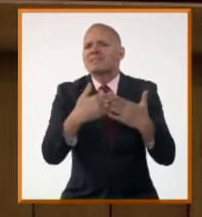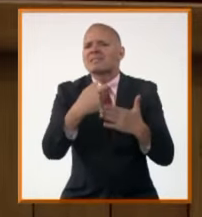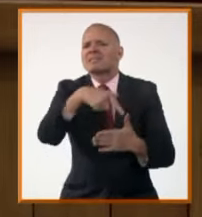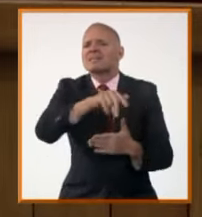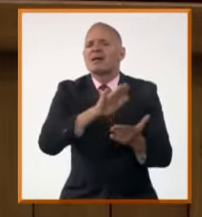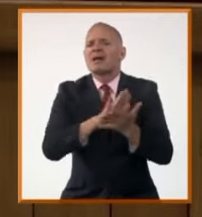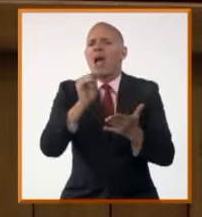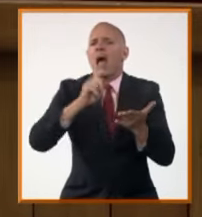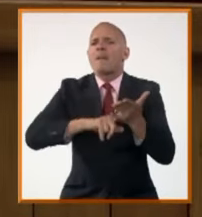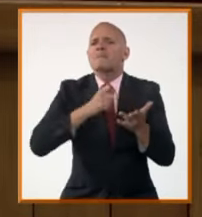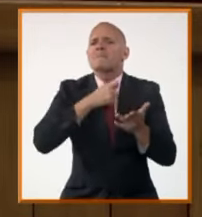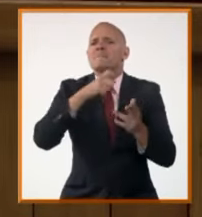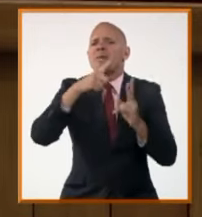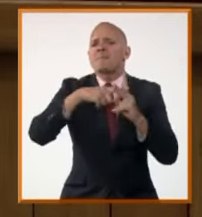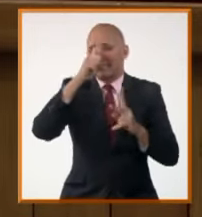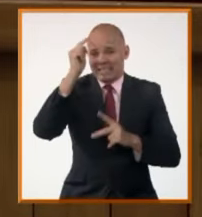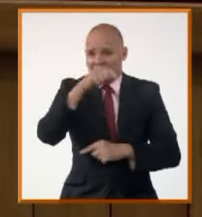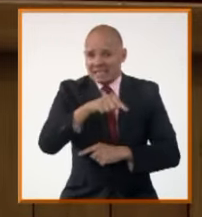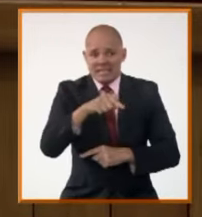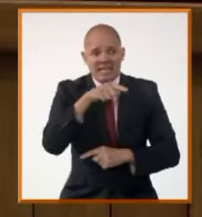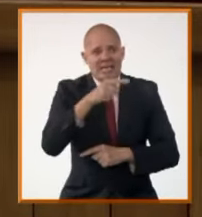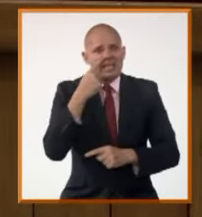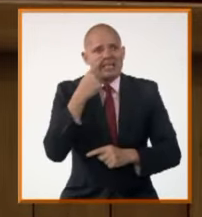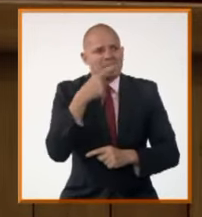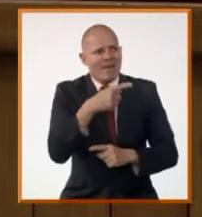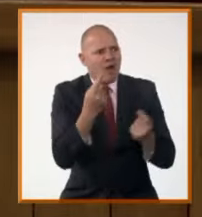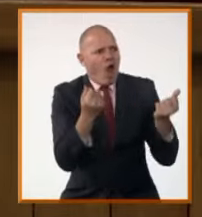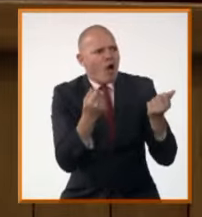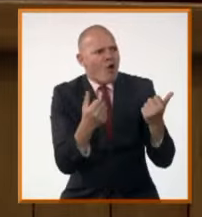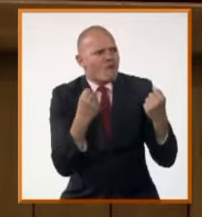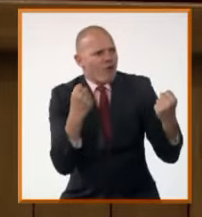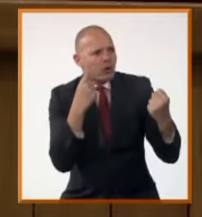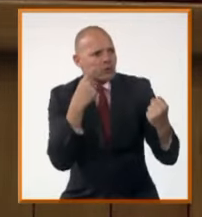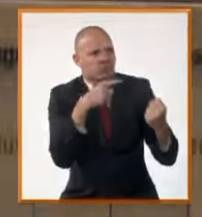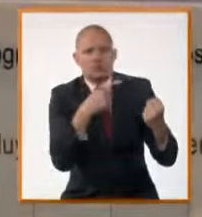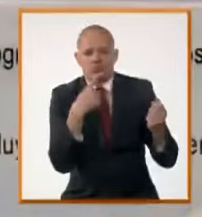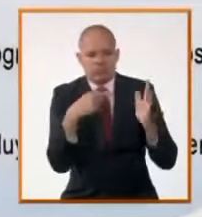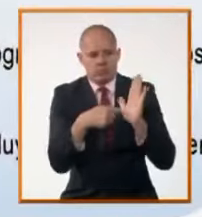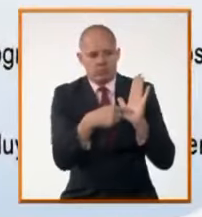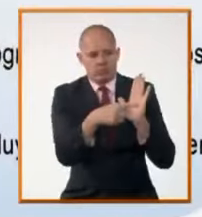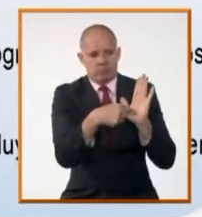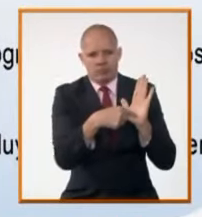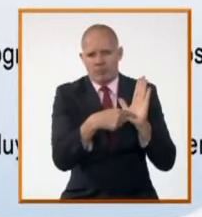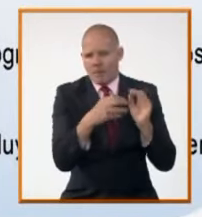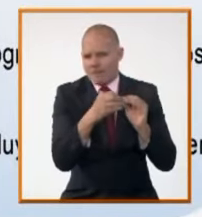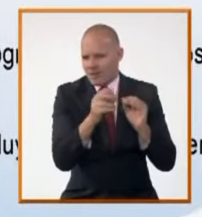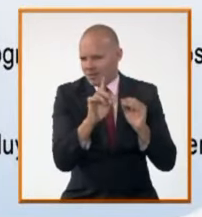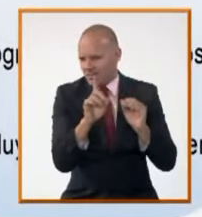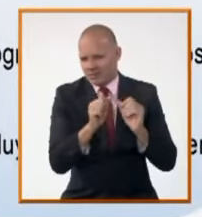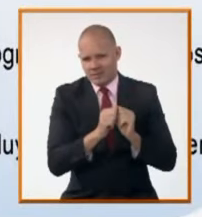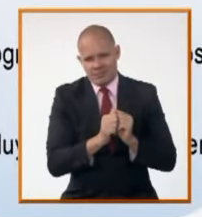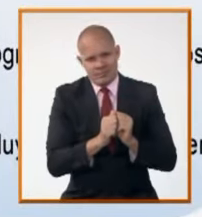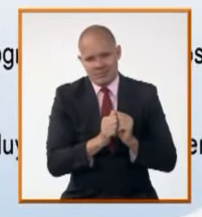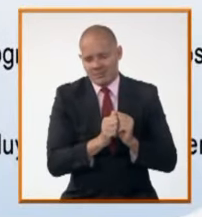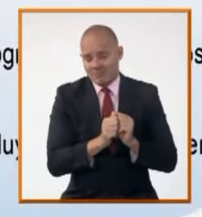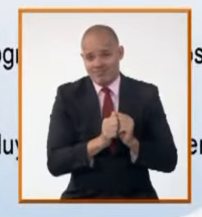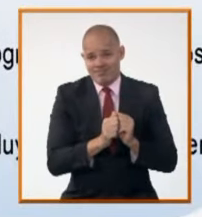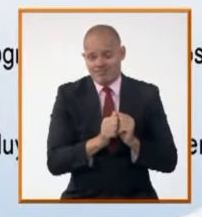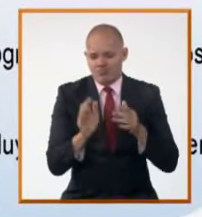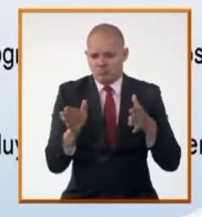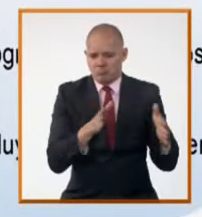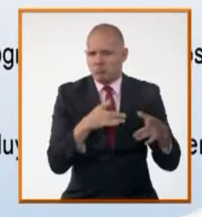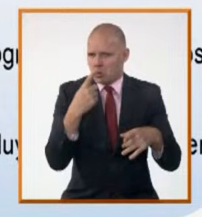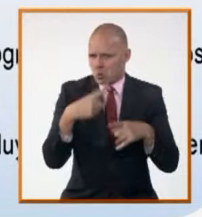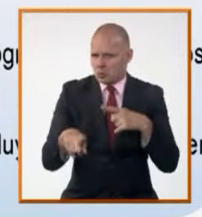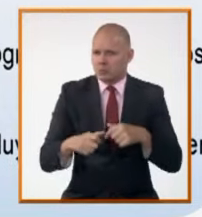parte, resulta insuficiente y no se generaliza el uso de los medios de pago del sistema financiero para la realización de